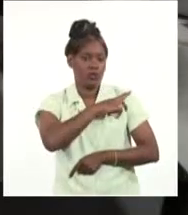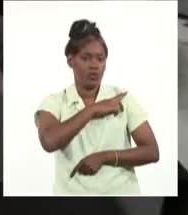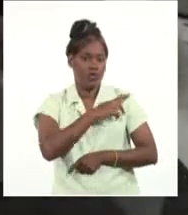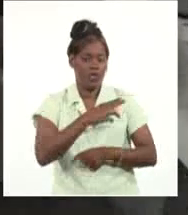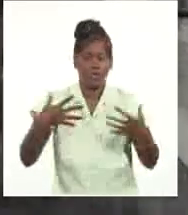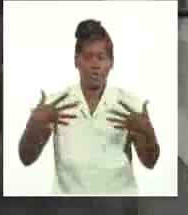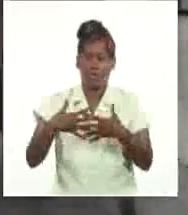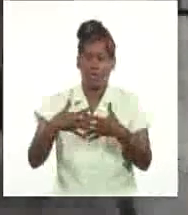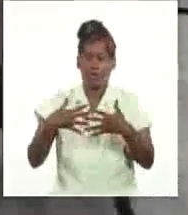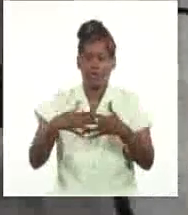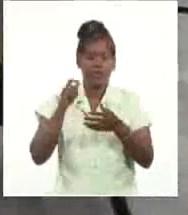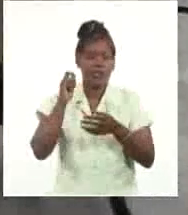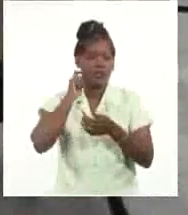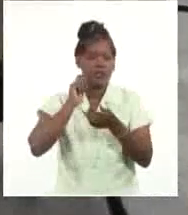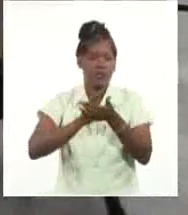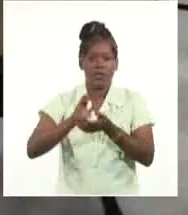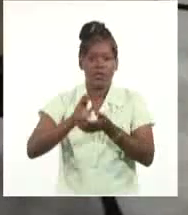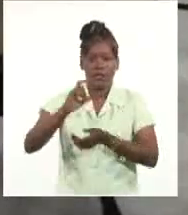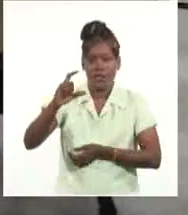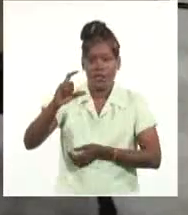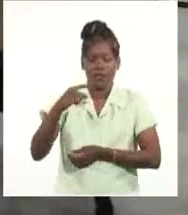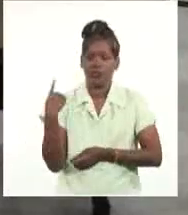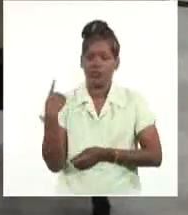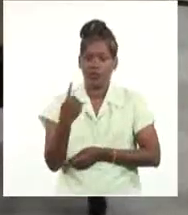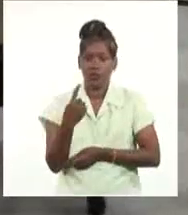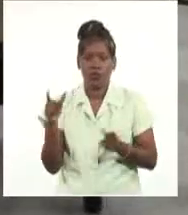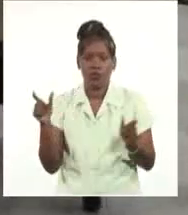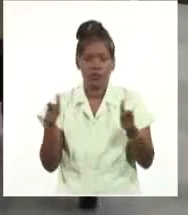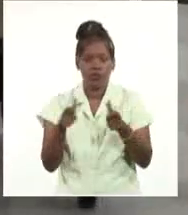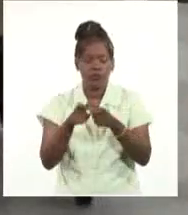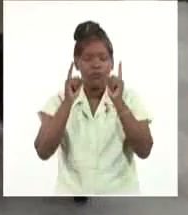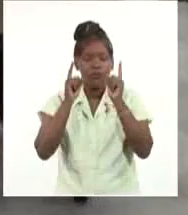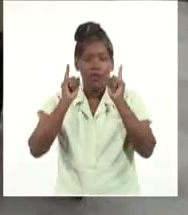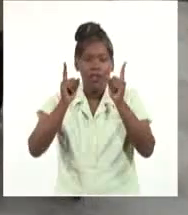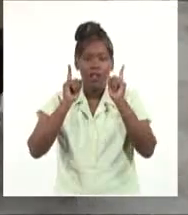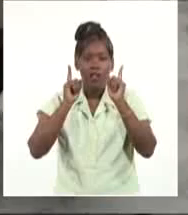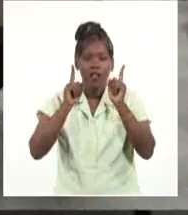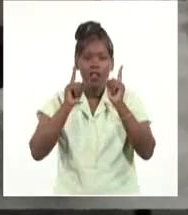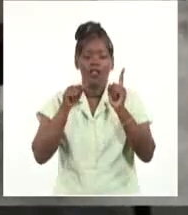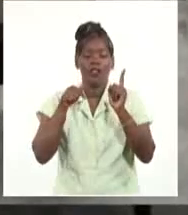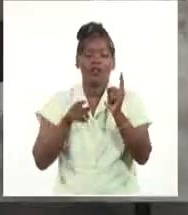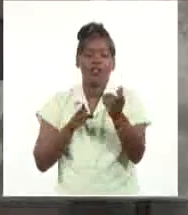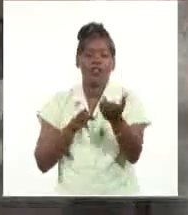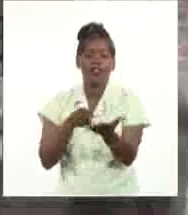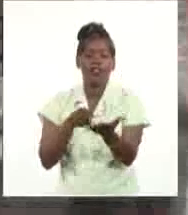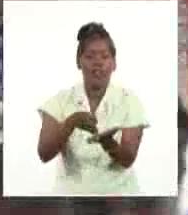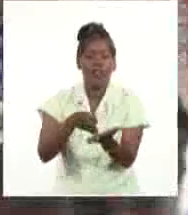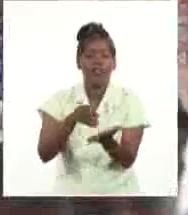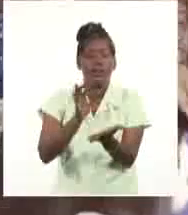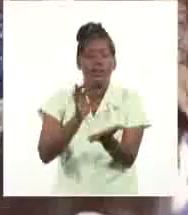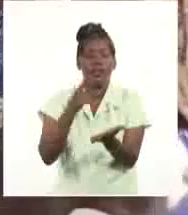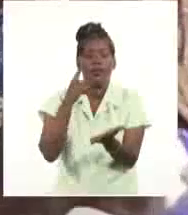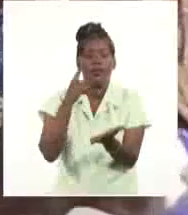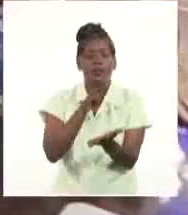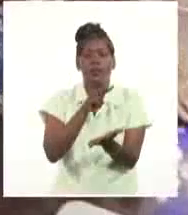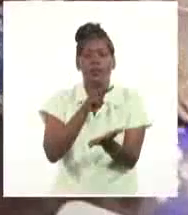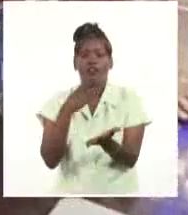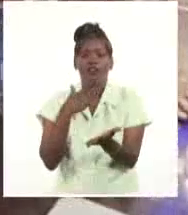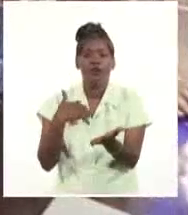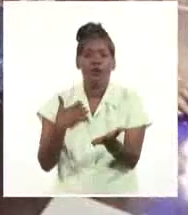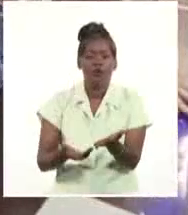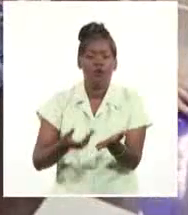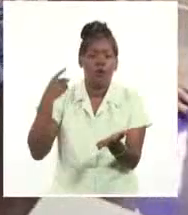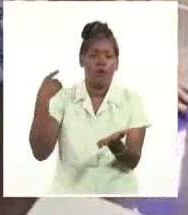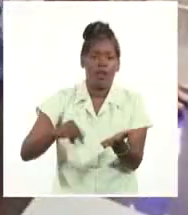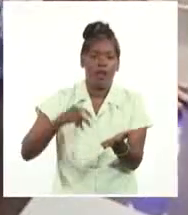de la FMC. Los visitantes asistieron a los ensayos de una nueva obra de próximo estreno por el Ballet Nacional de Cuba, creada por